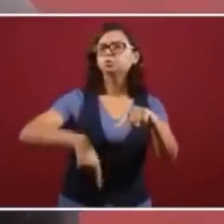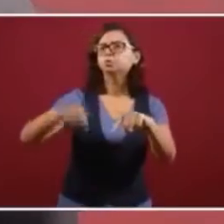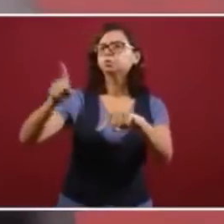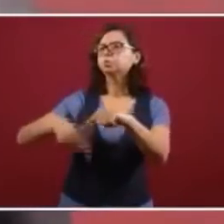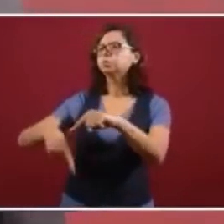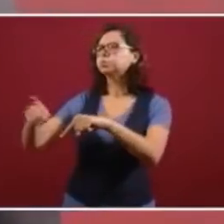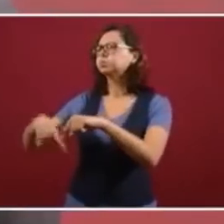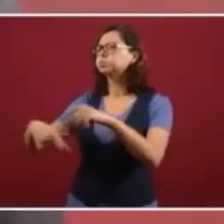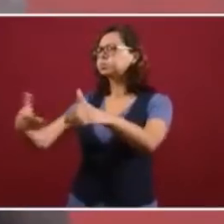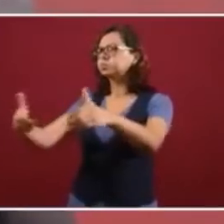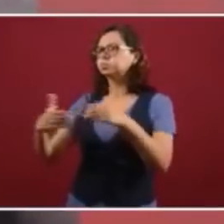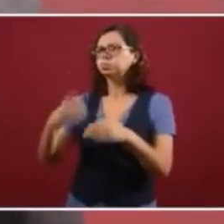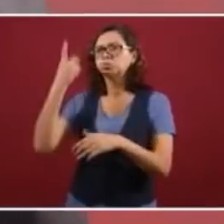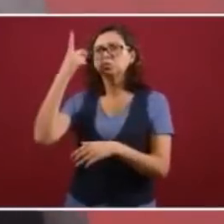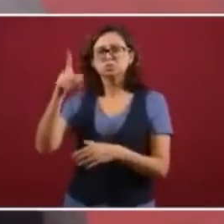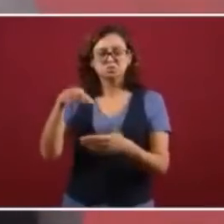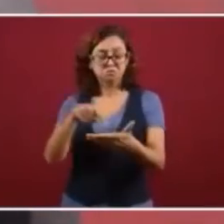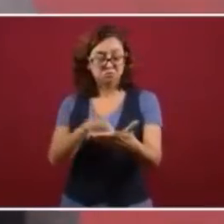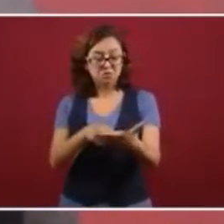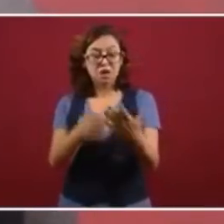sabía que habían tantas empresas,